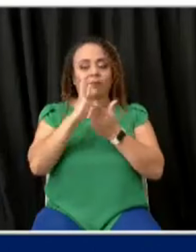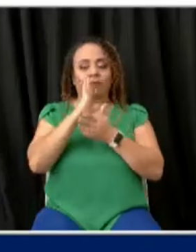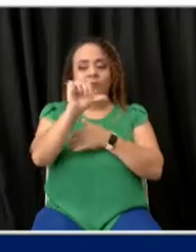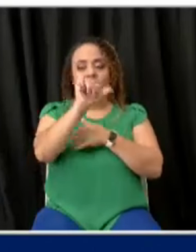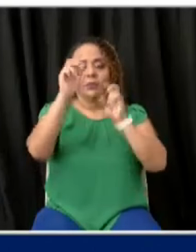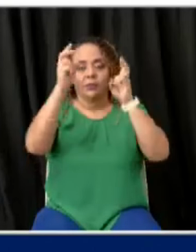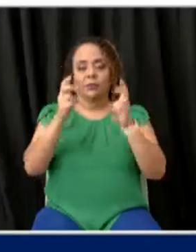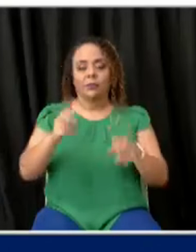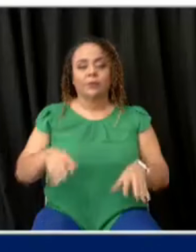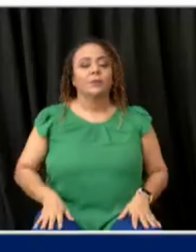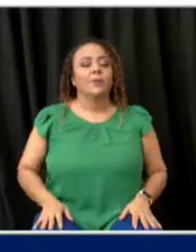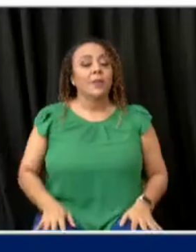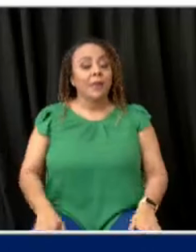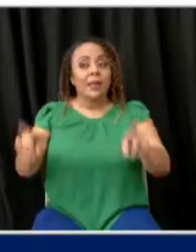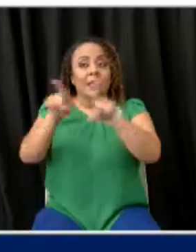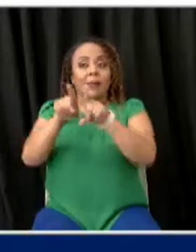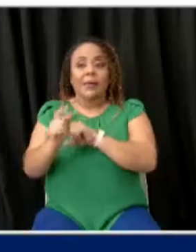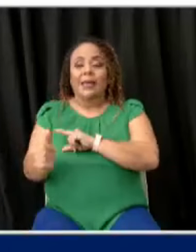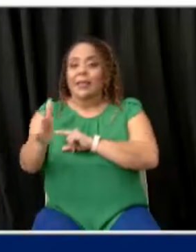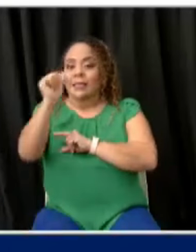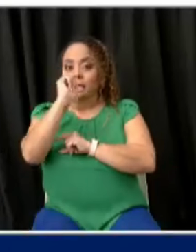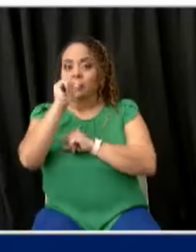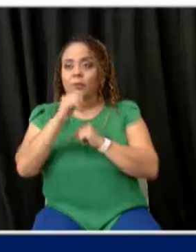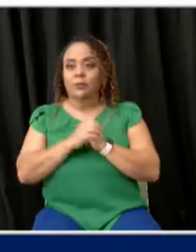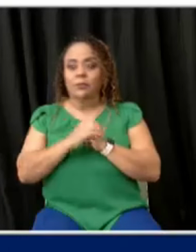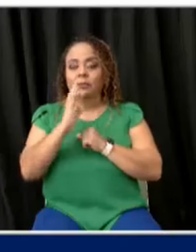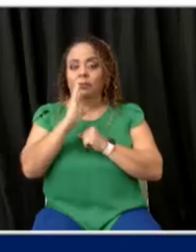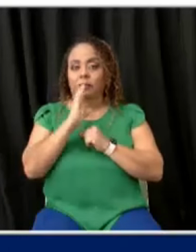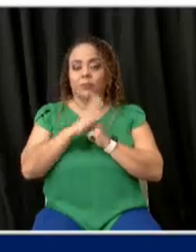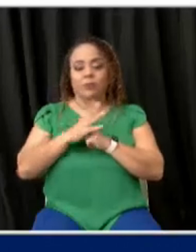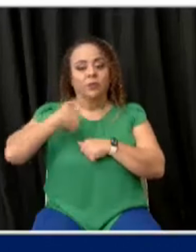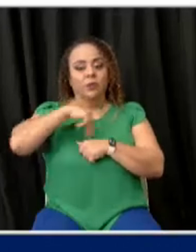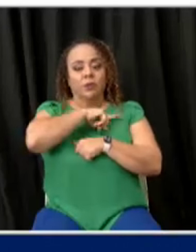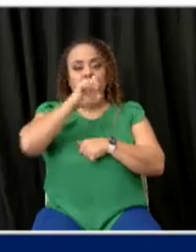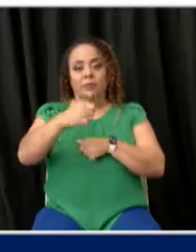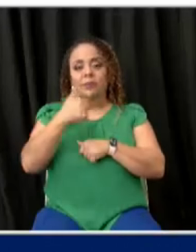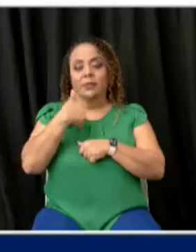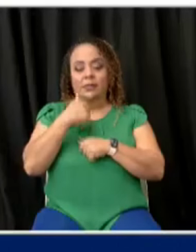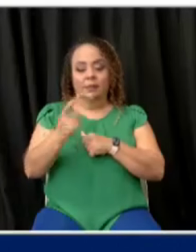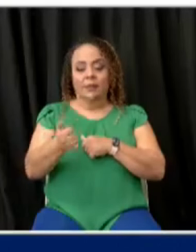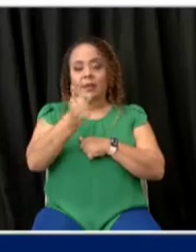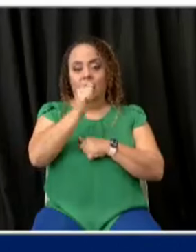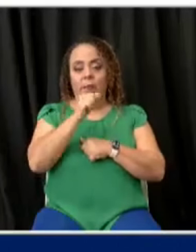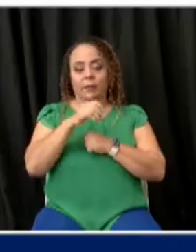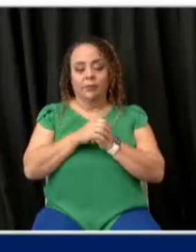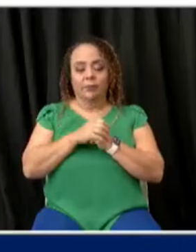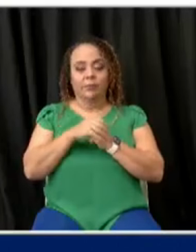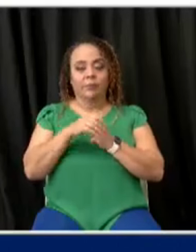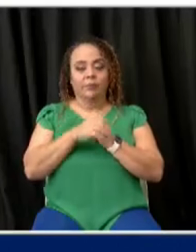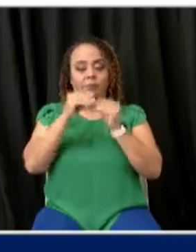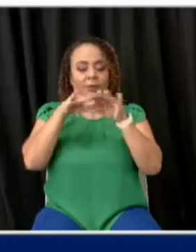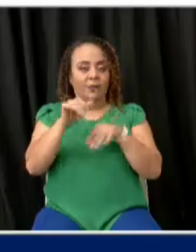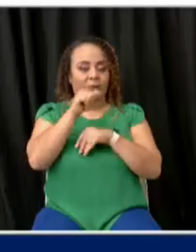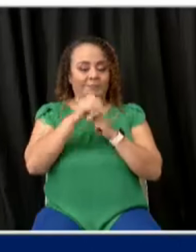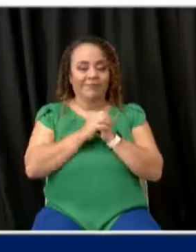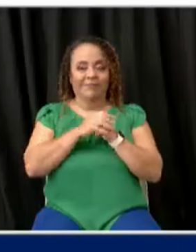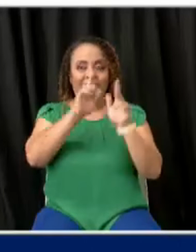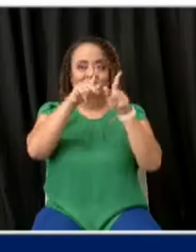otros temas, claro, pero también la hidratación habla de que nosotros tenemos que tener agua, porque estamos perdiendo agua. La